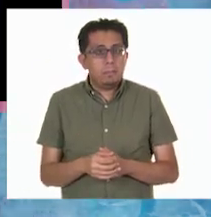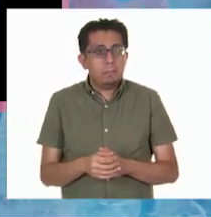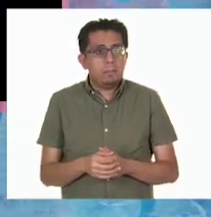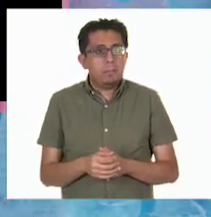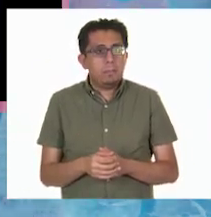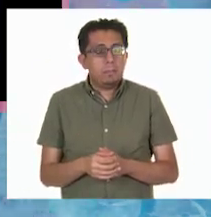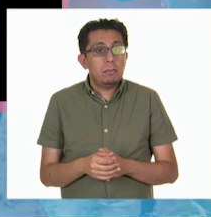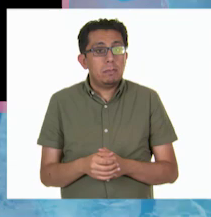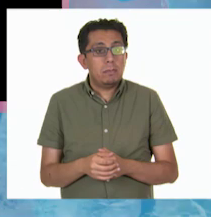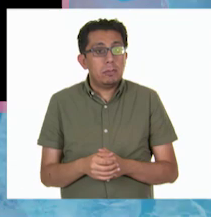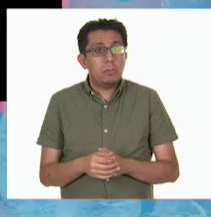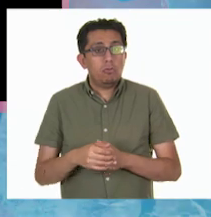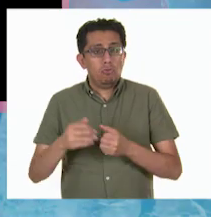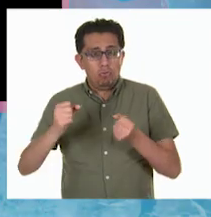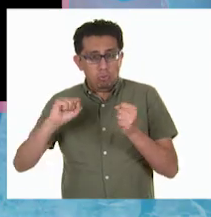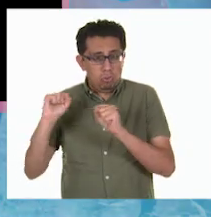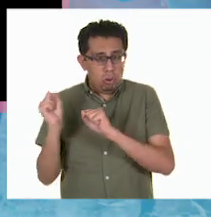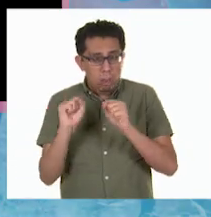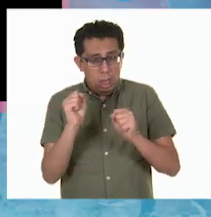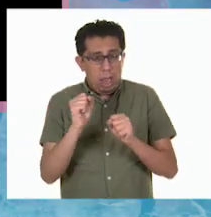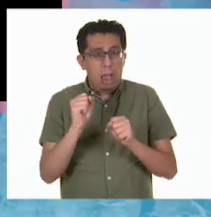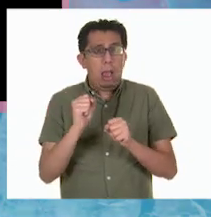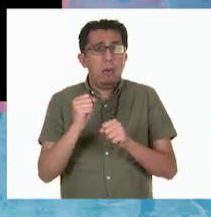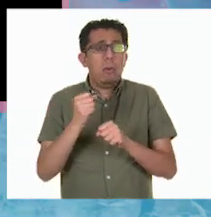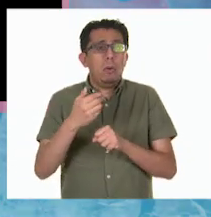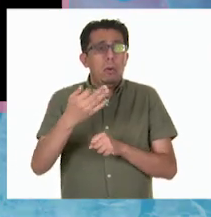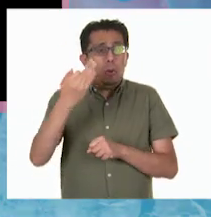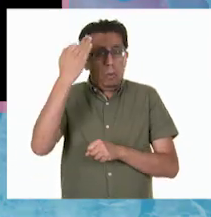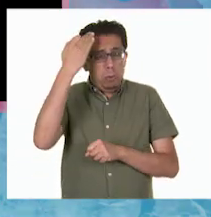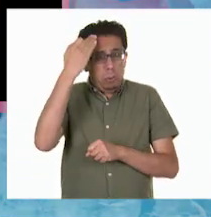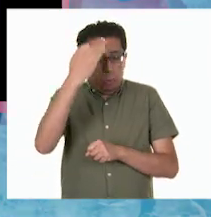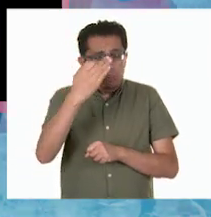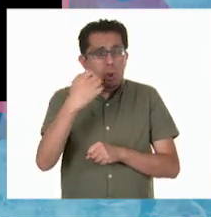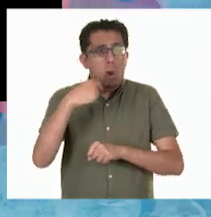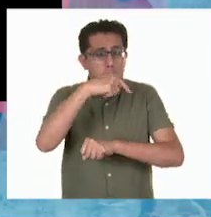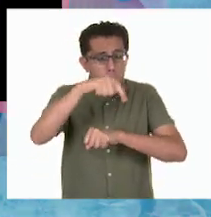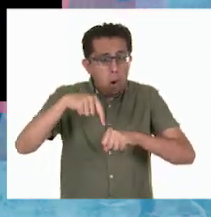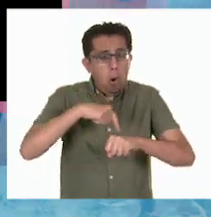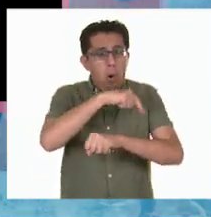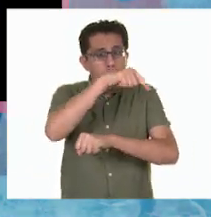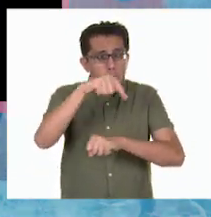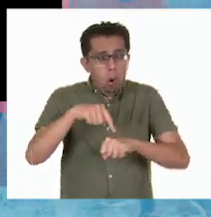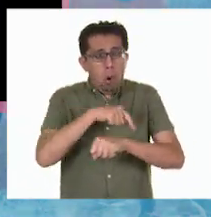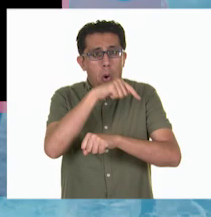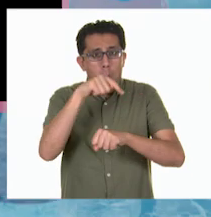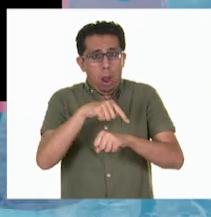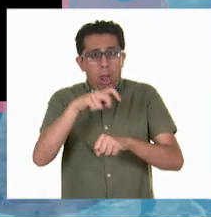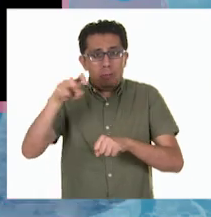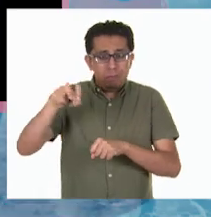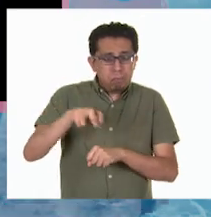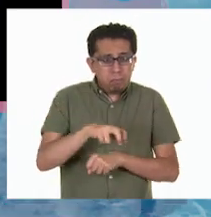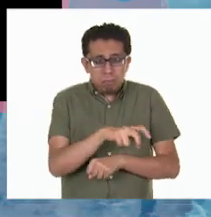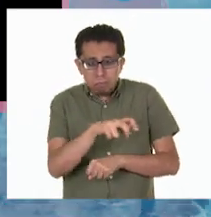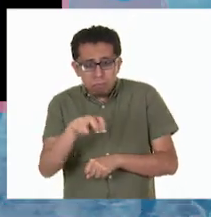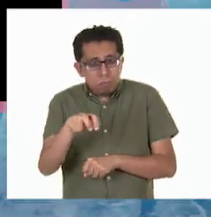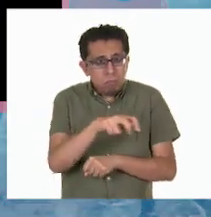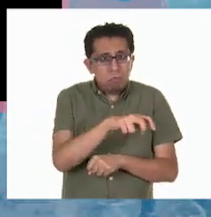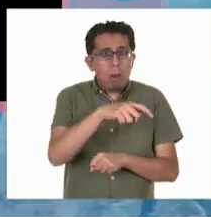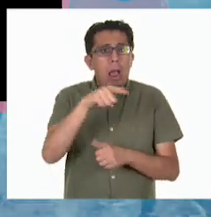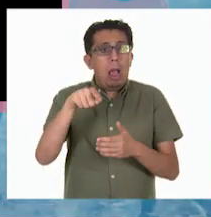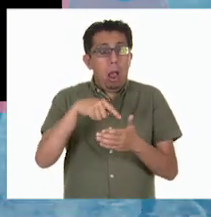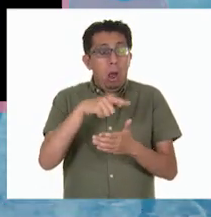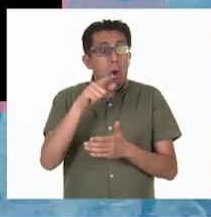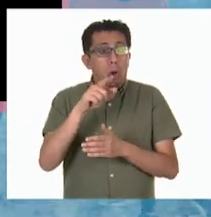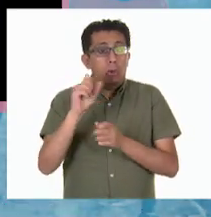Las carreras buenas duran horas. Atraviesan barrancas completitas. Hoy vamos a correr hasta la